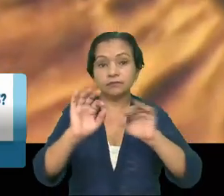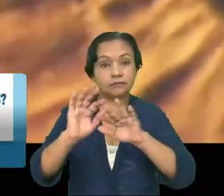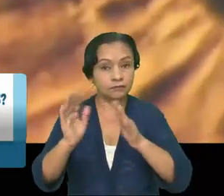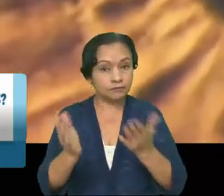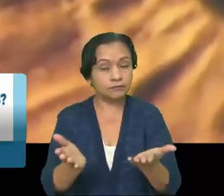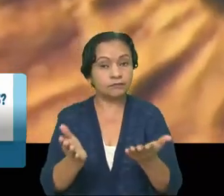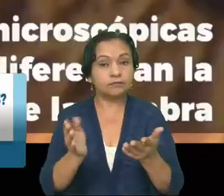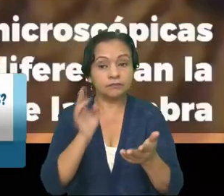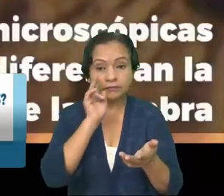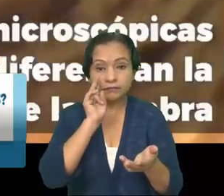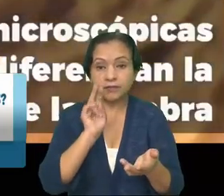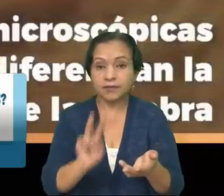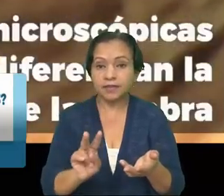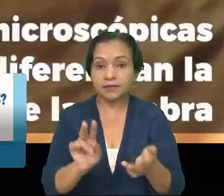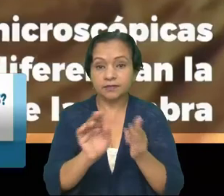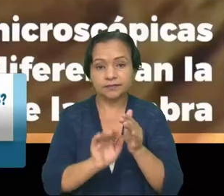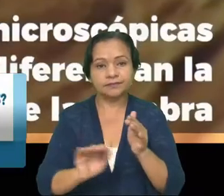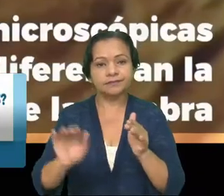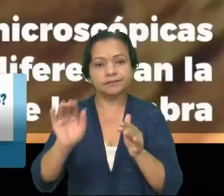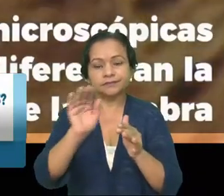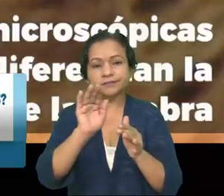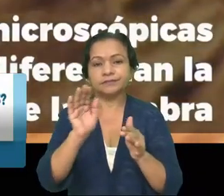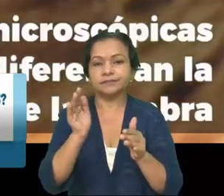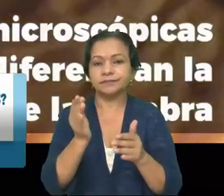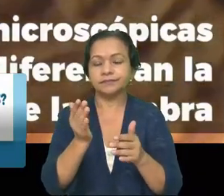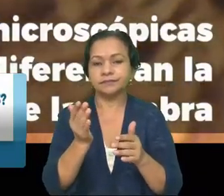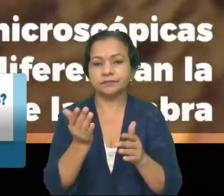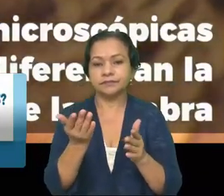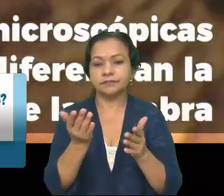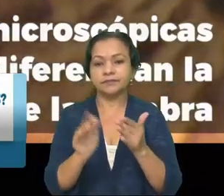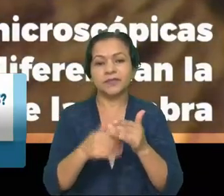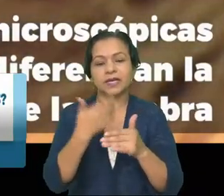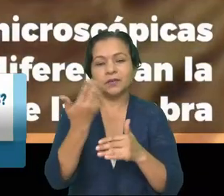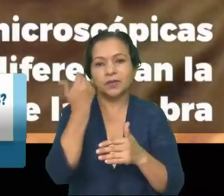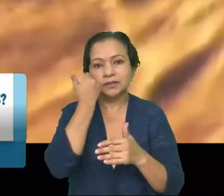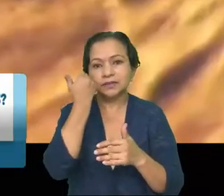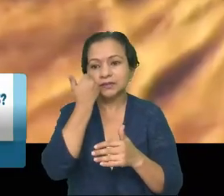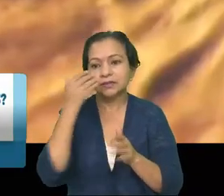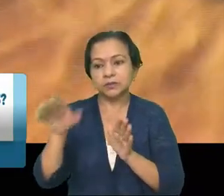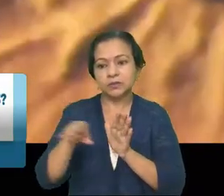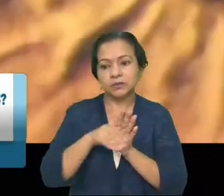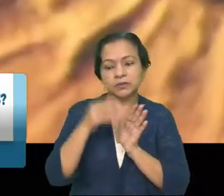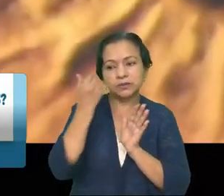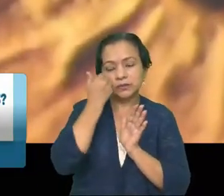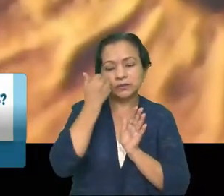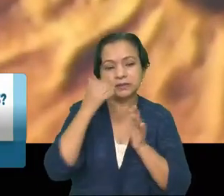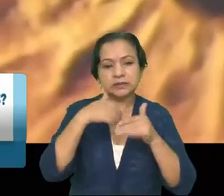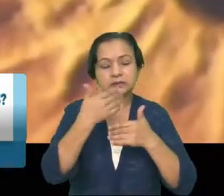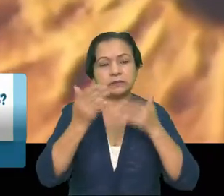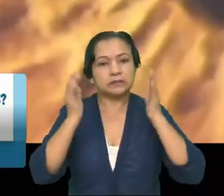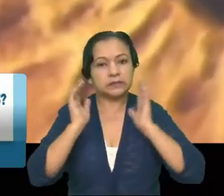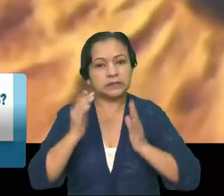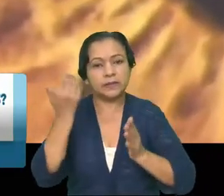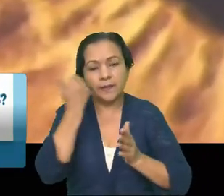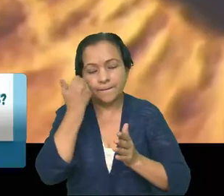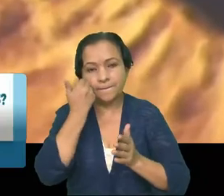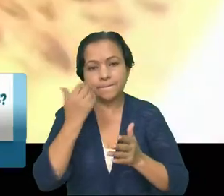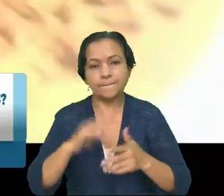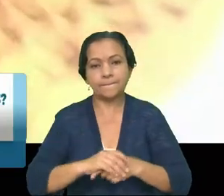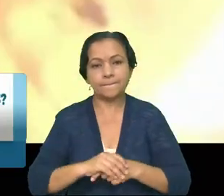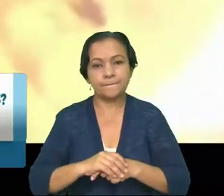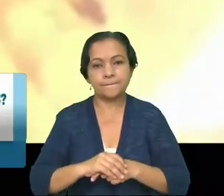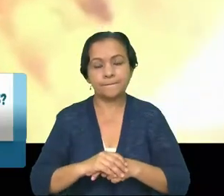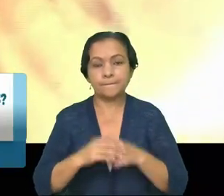generalmente se ve más claro ese fenómeno post-infeccioso. A causa de una infección. Exactamente, el sistema